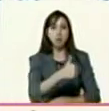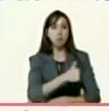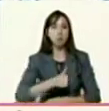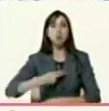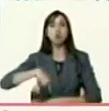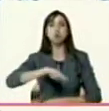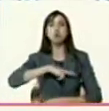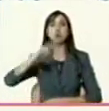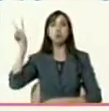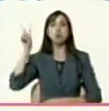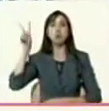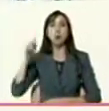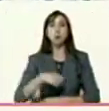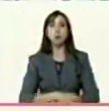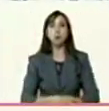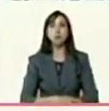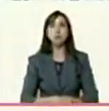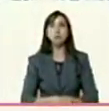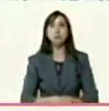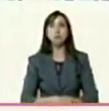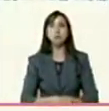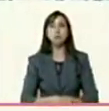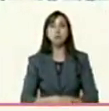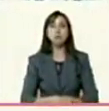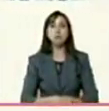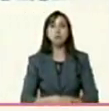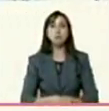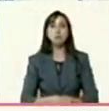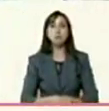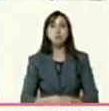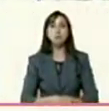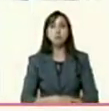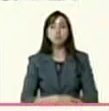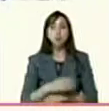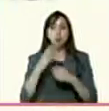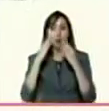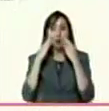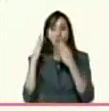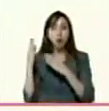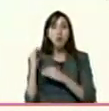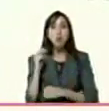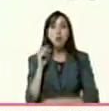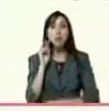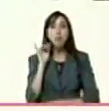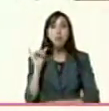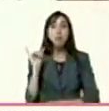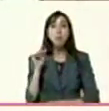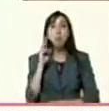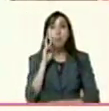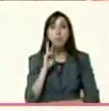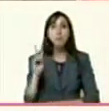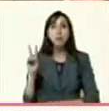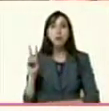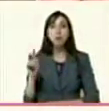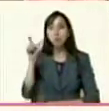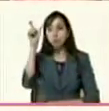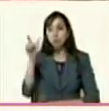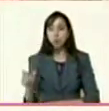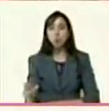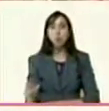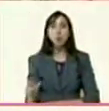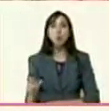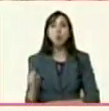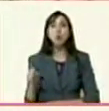gracias. Bien, allí tenían las declaraciones del contralor Elvis Amoroso. Ha informado la inhabilitación política por